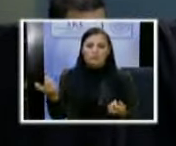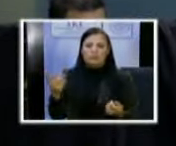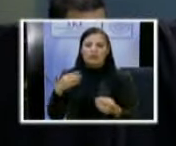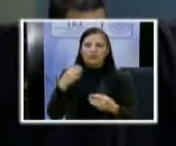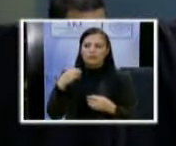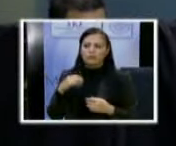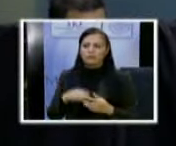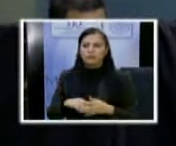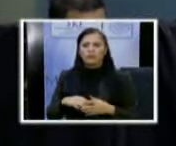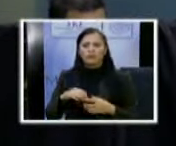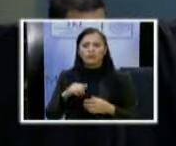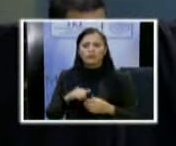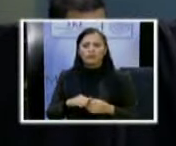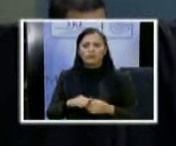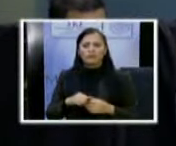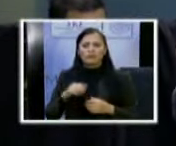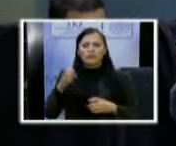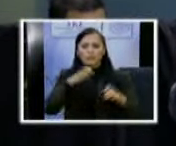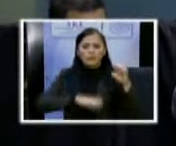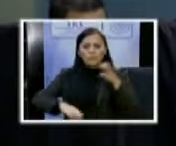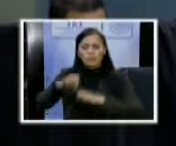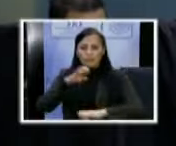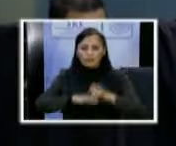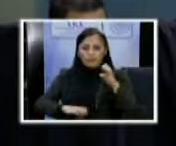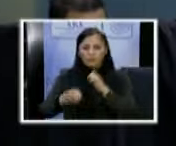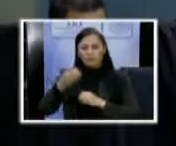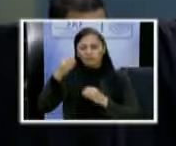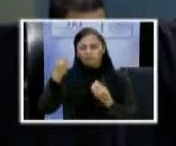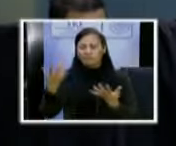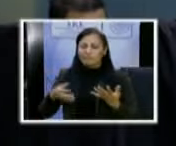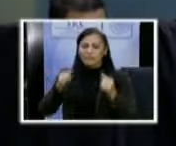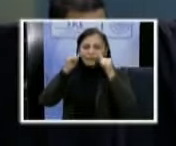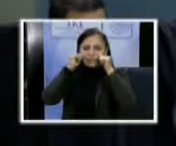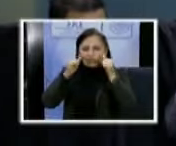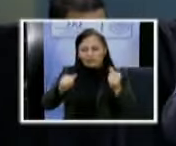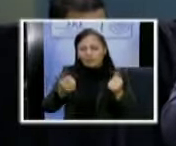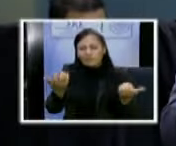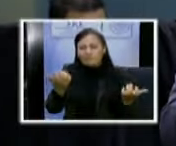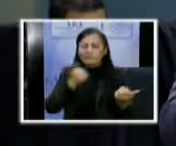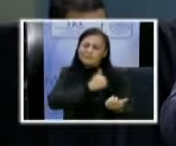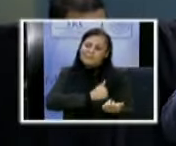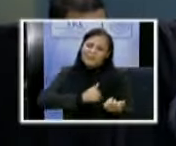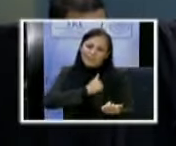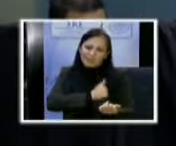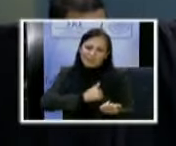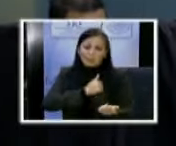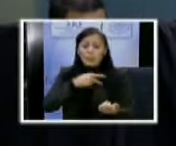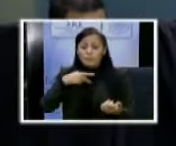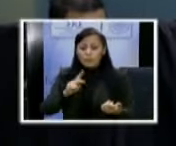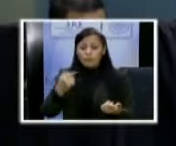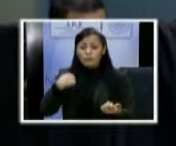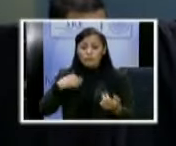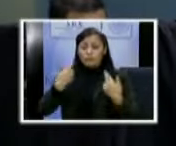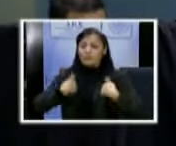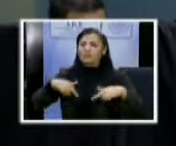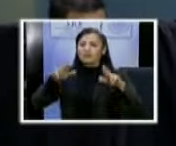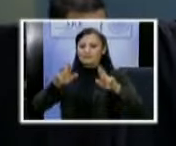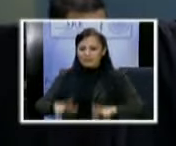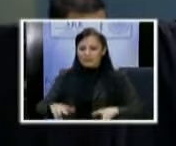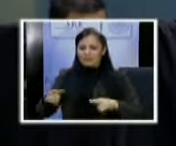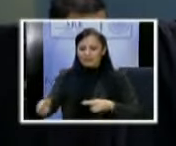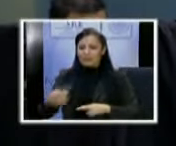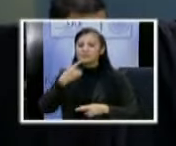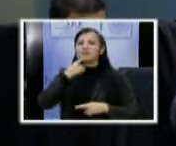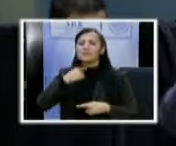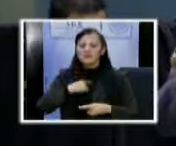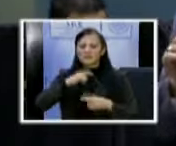la plática del embajador Medina Mora. Qué lástima, ¿verdad? Pero ahí yo tengo un representante que me pasa los datos,